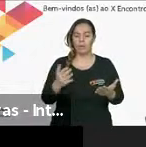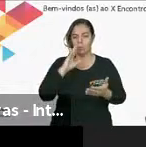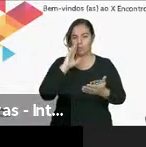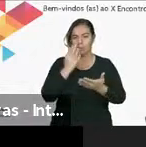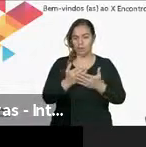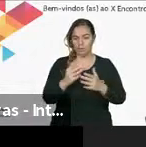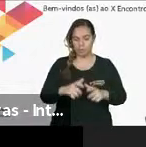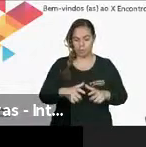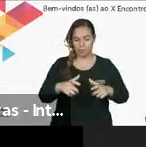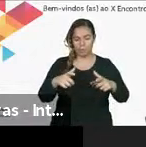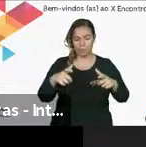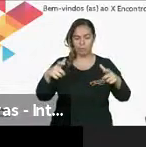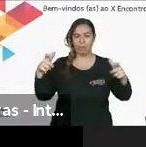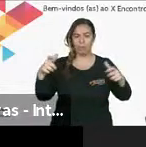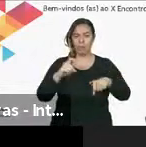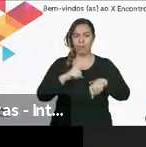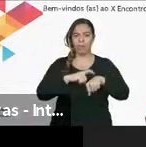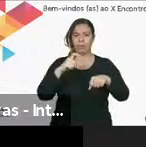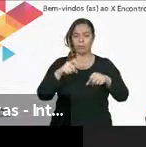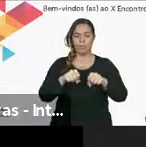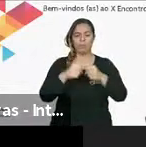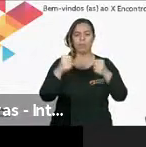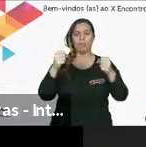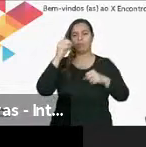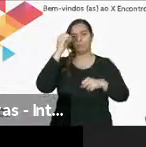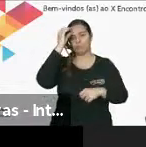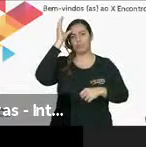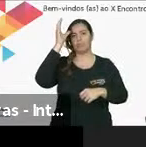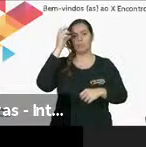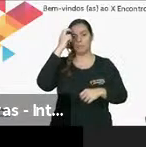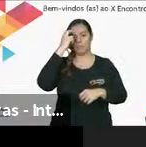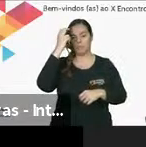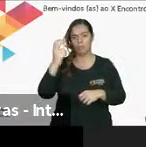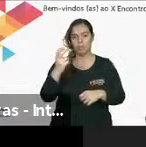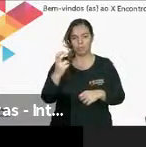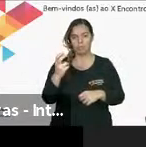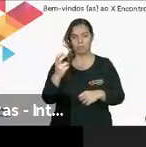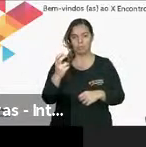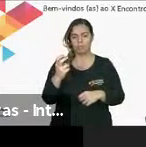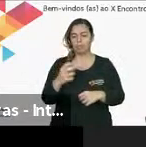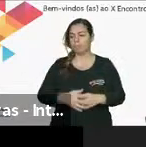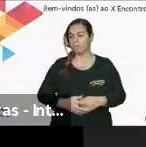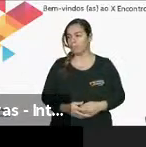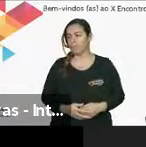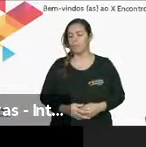crece, y en un momento se ilumina de sabiduría y